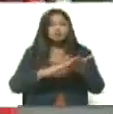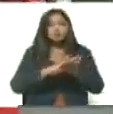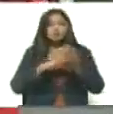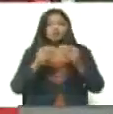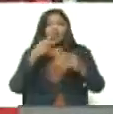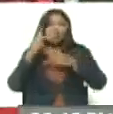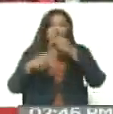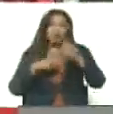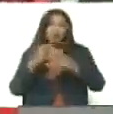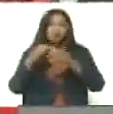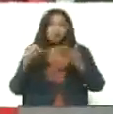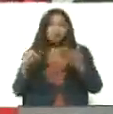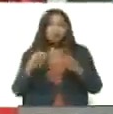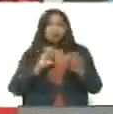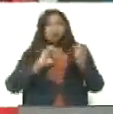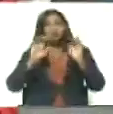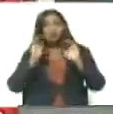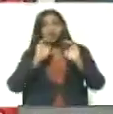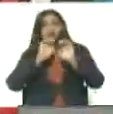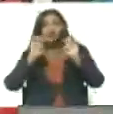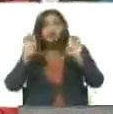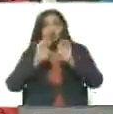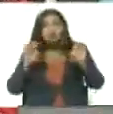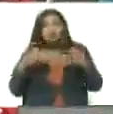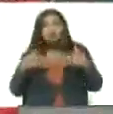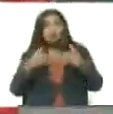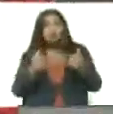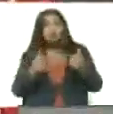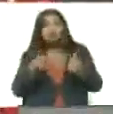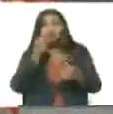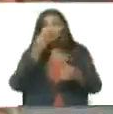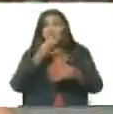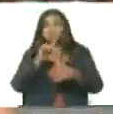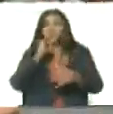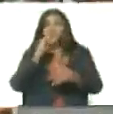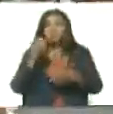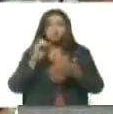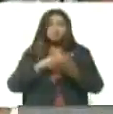políticas en materia de educación, seguridad, salud y alimentación. Con esta información vamos a despedir.